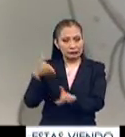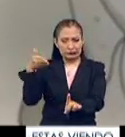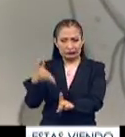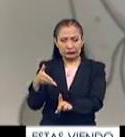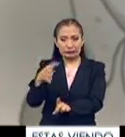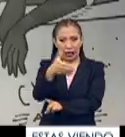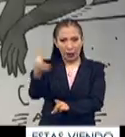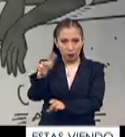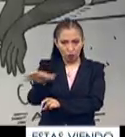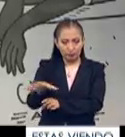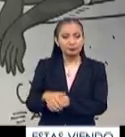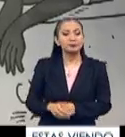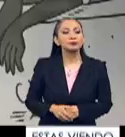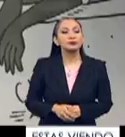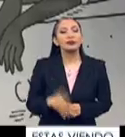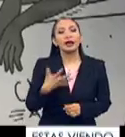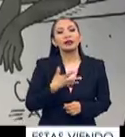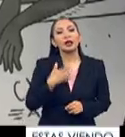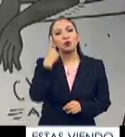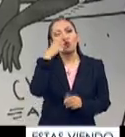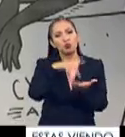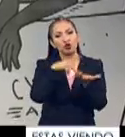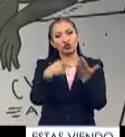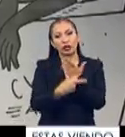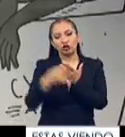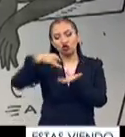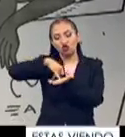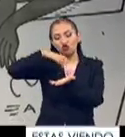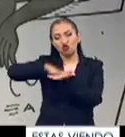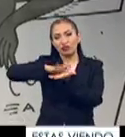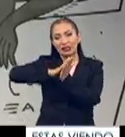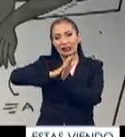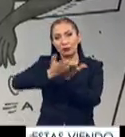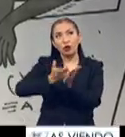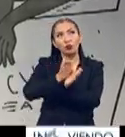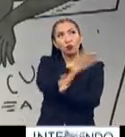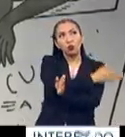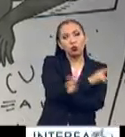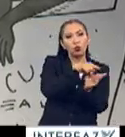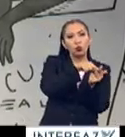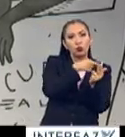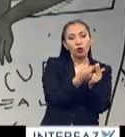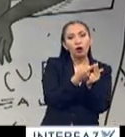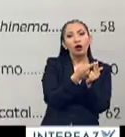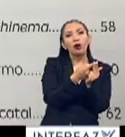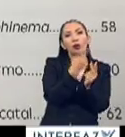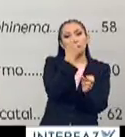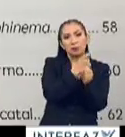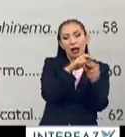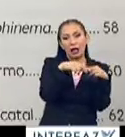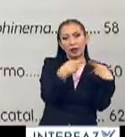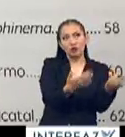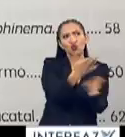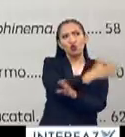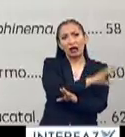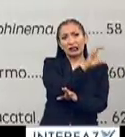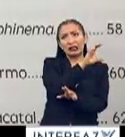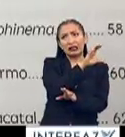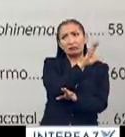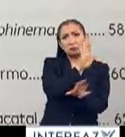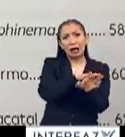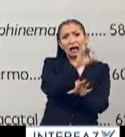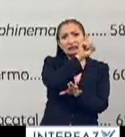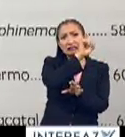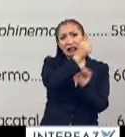prioritariamente. Tenemos un proyecto editorial que empezó hace, la primera revista fue hace más